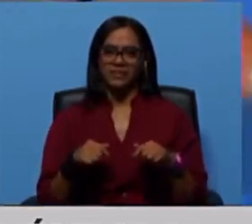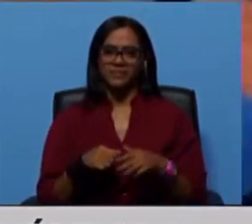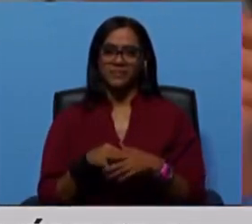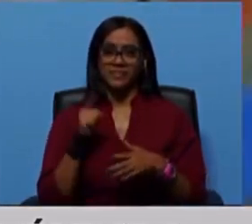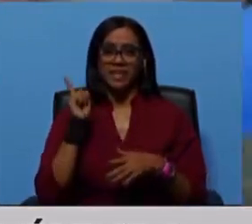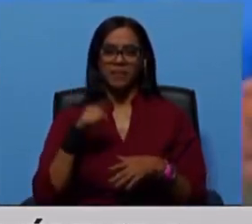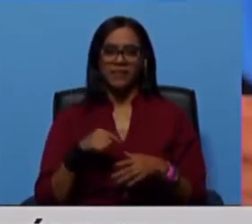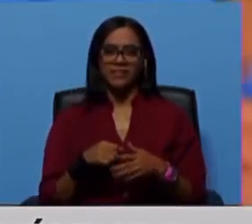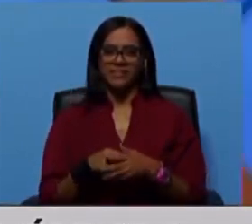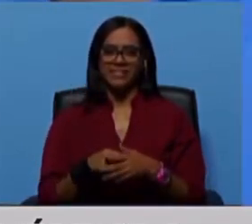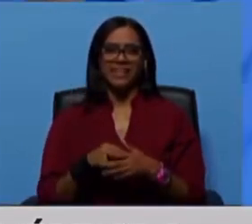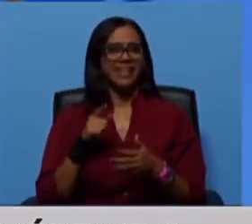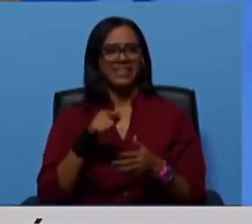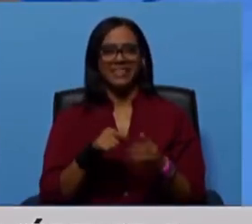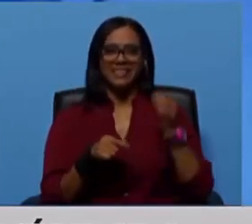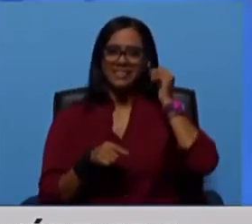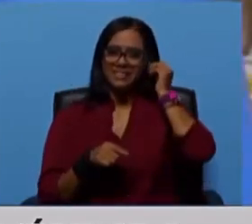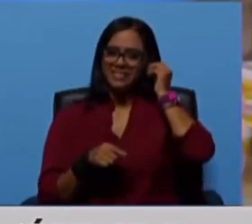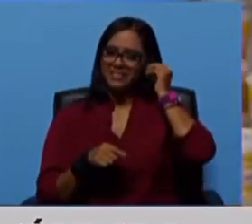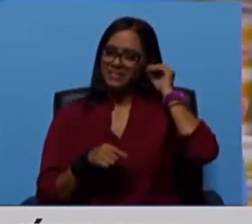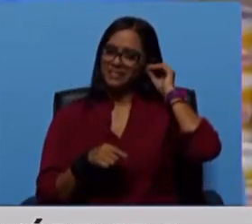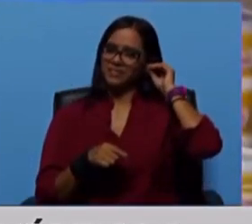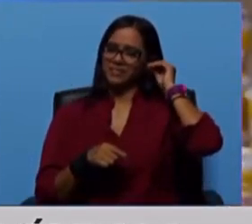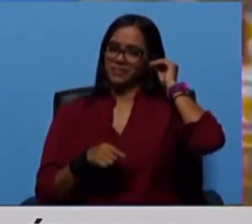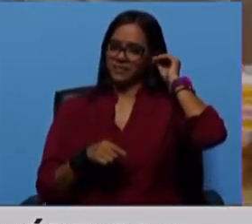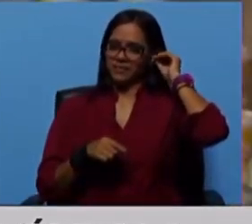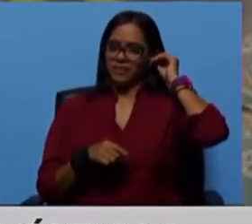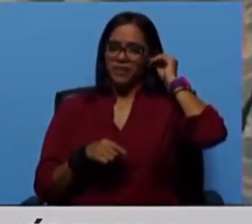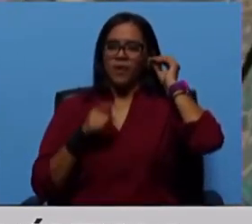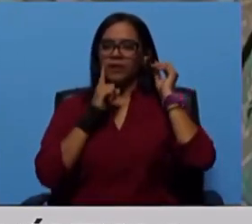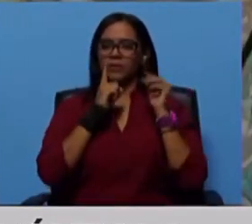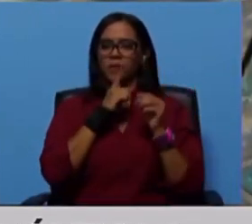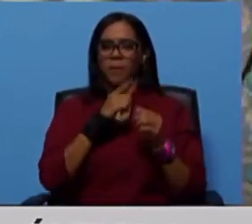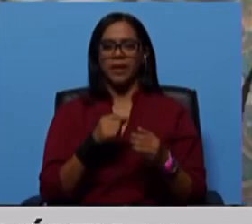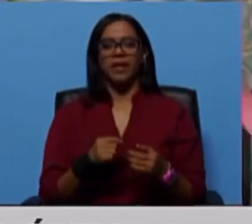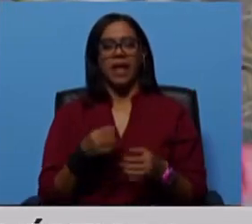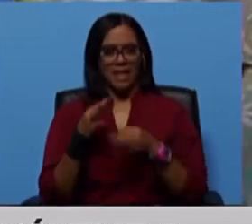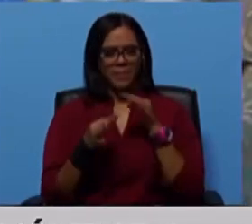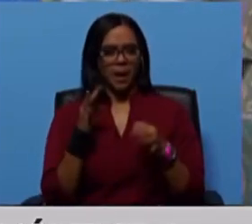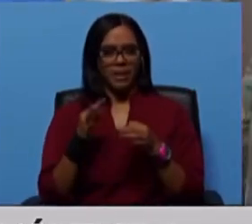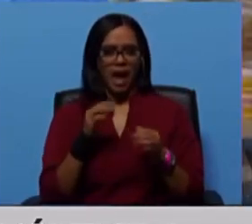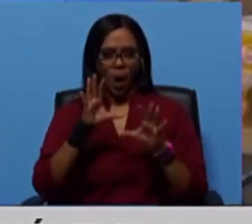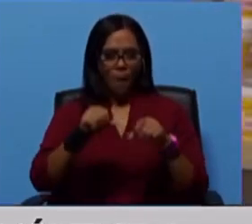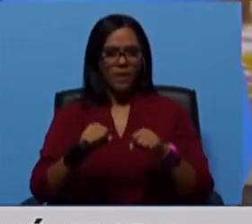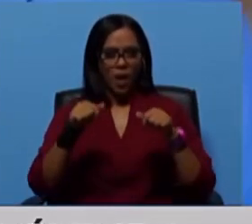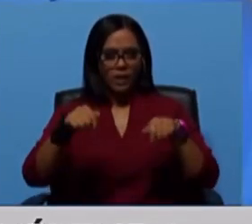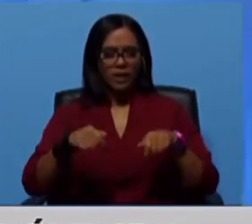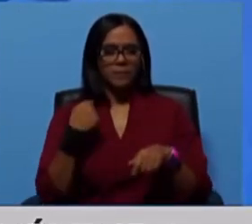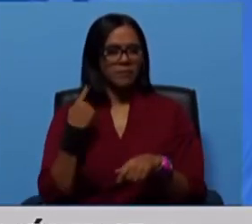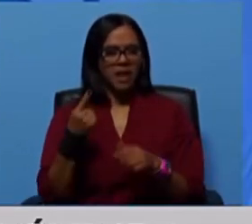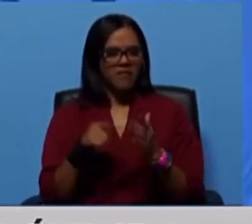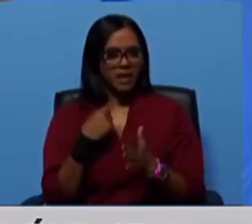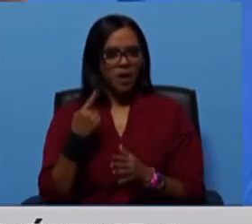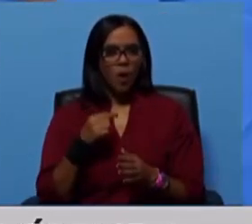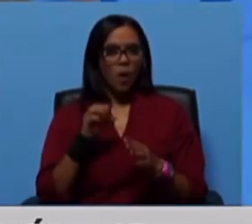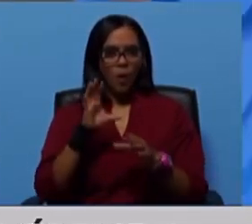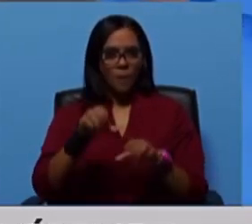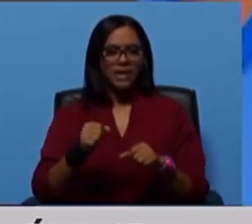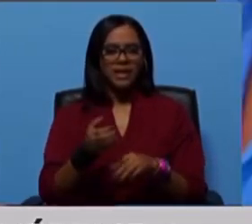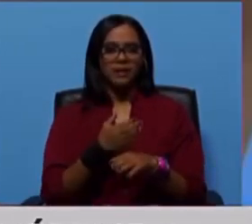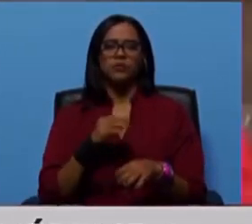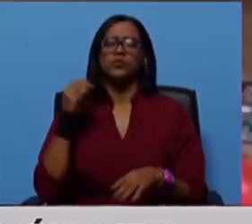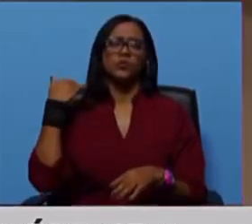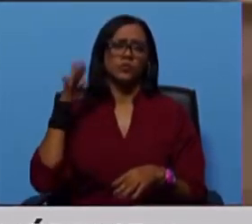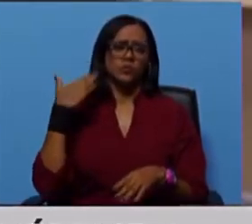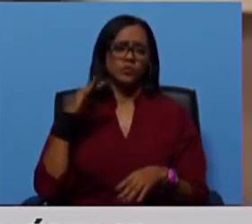también? ¿No? Caíste. ¿Cuál es tu nombre? Juan Castillo. Juan, cuéntame, ¿has comprado aquí primera vez o has comprado ya antes? Ya yo he comprado